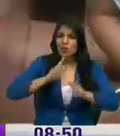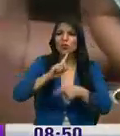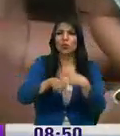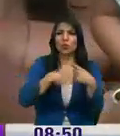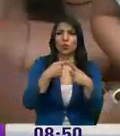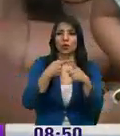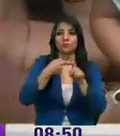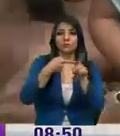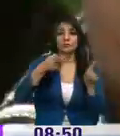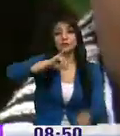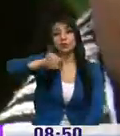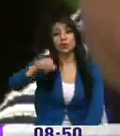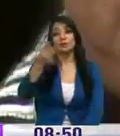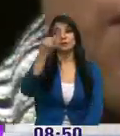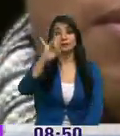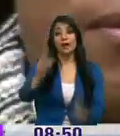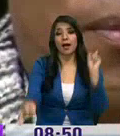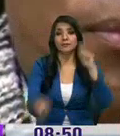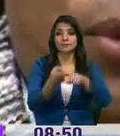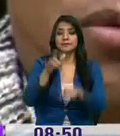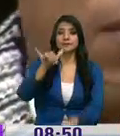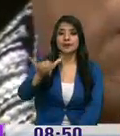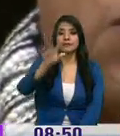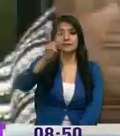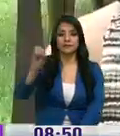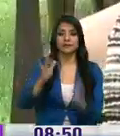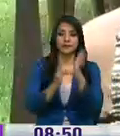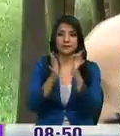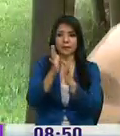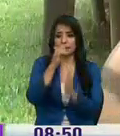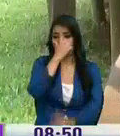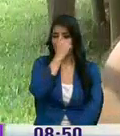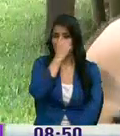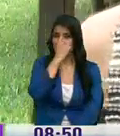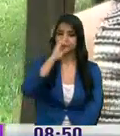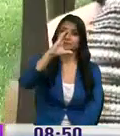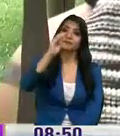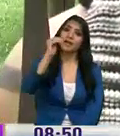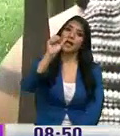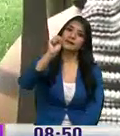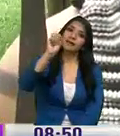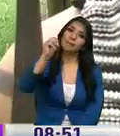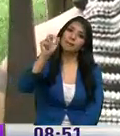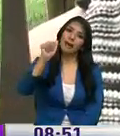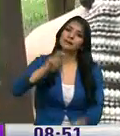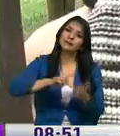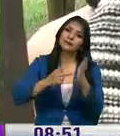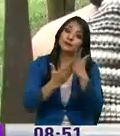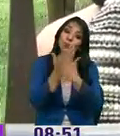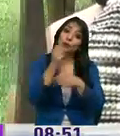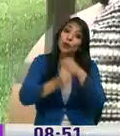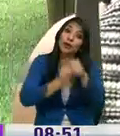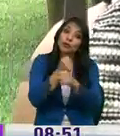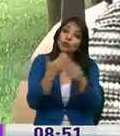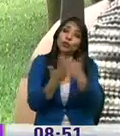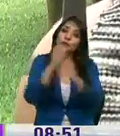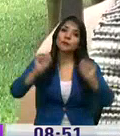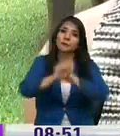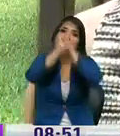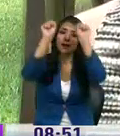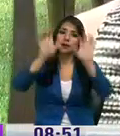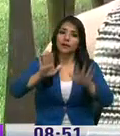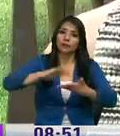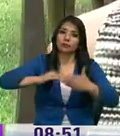el jueves 18 y culminará el sábado 20 de abril. Kazama es el nuevo amanecer, inicio del Año Nuevo, ¿no? Para nosotros